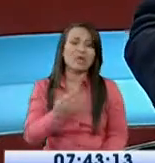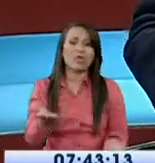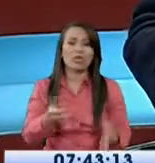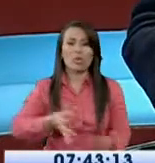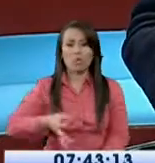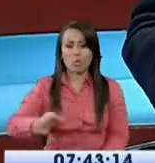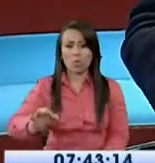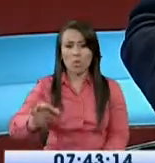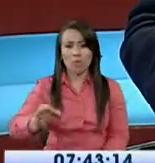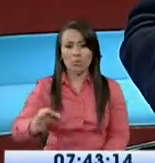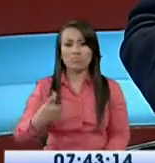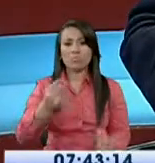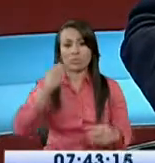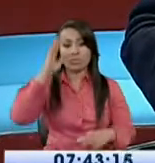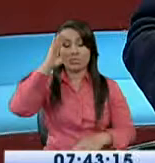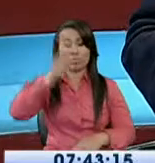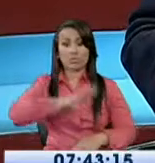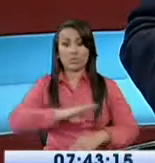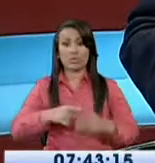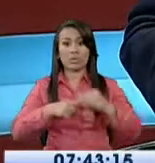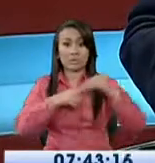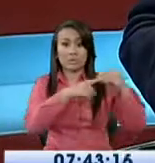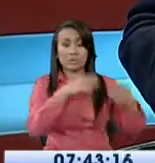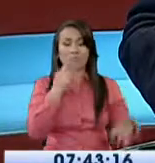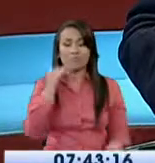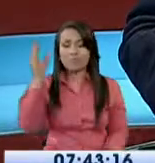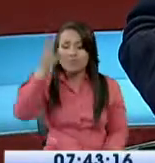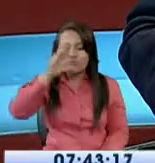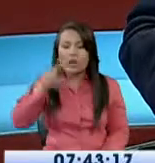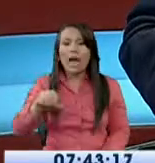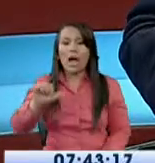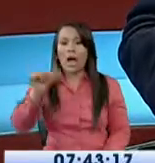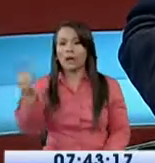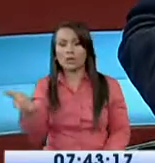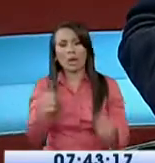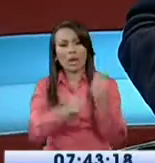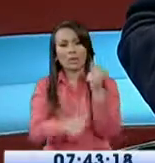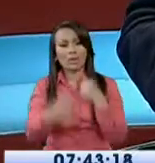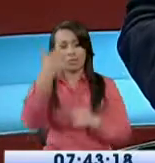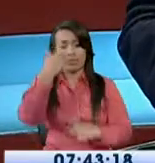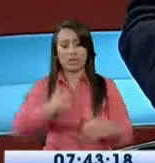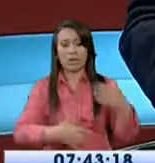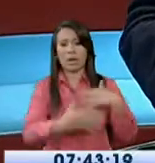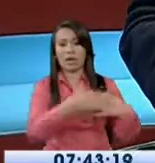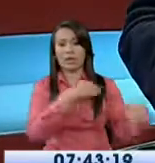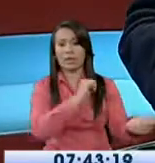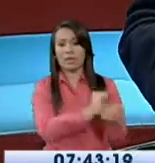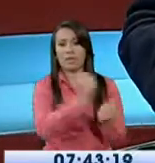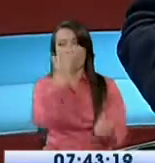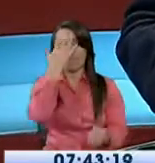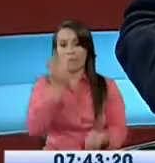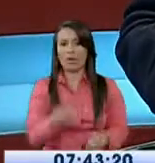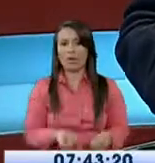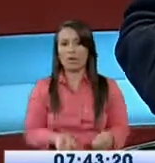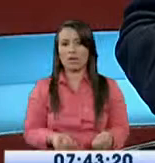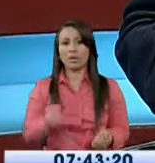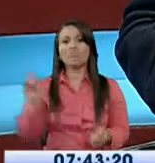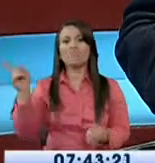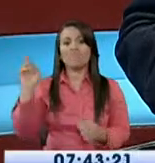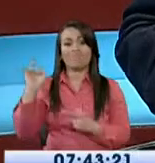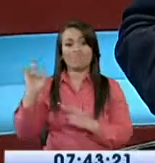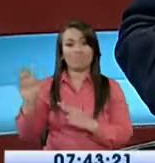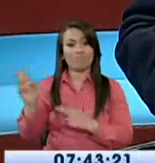Durán. Agentes de la DINASED ahora buscan al hermano del detenido, quien se estima sería el